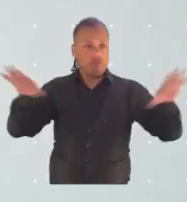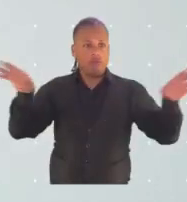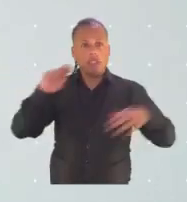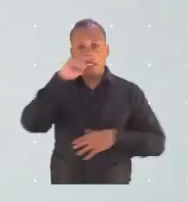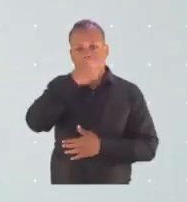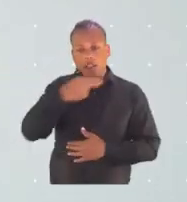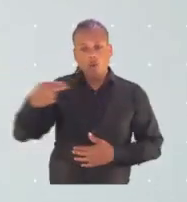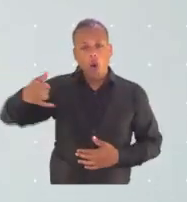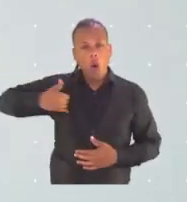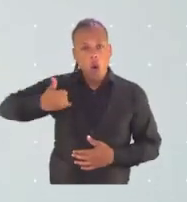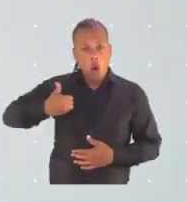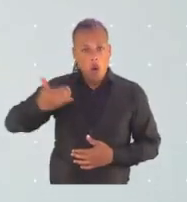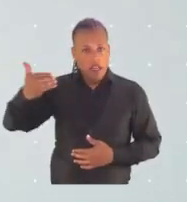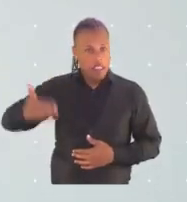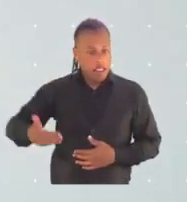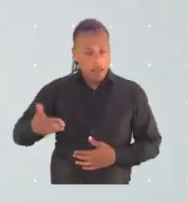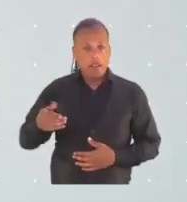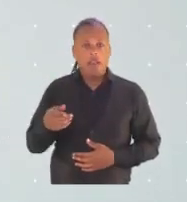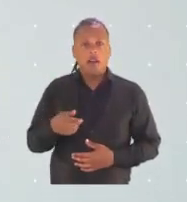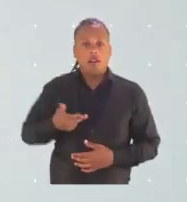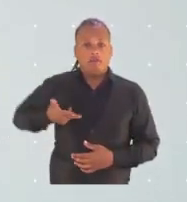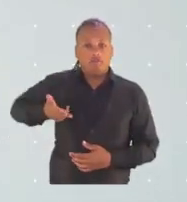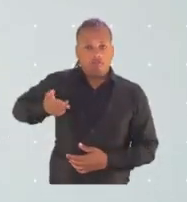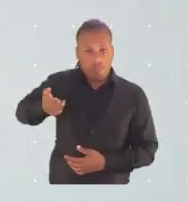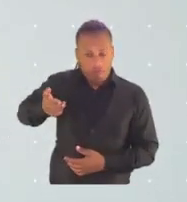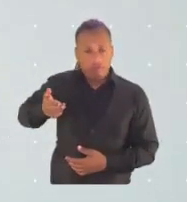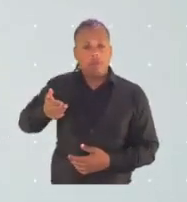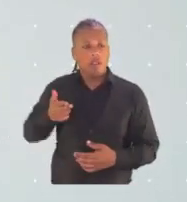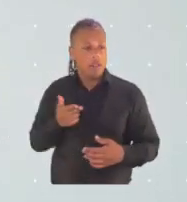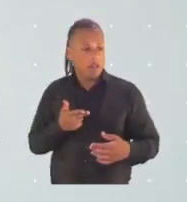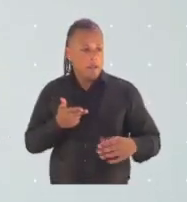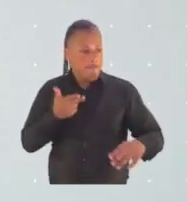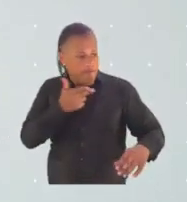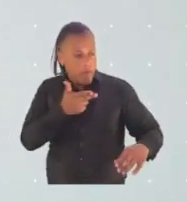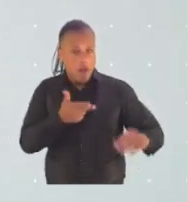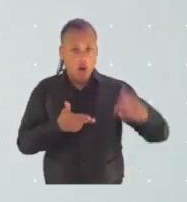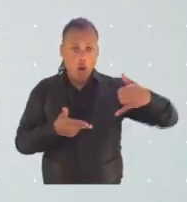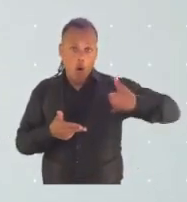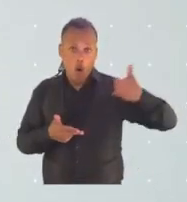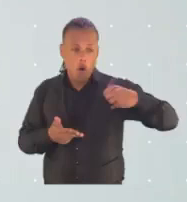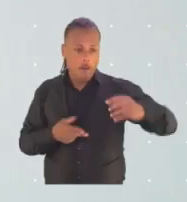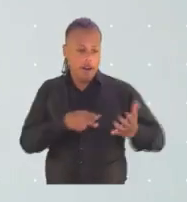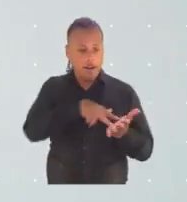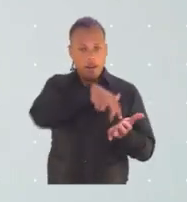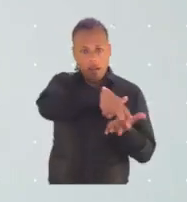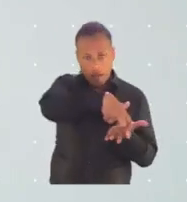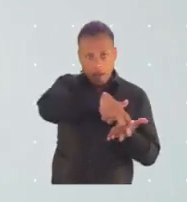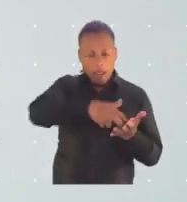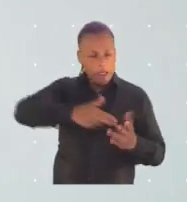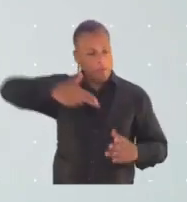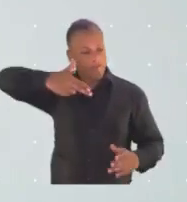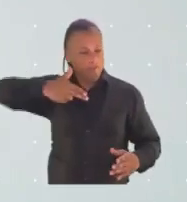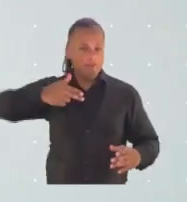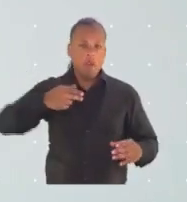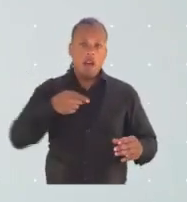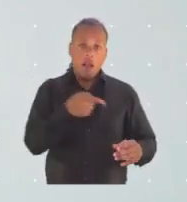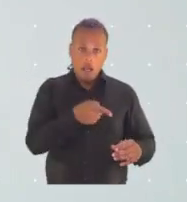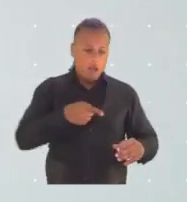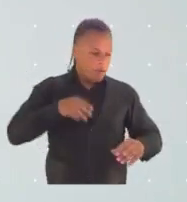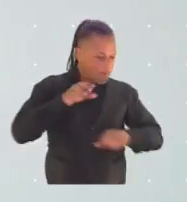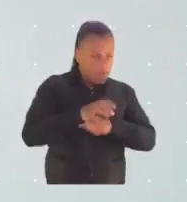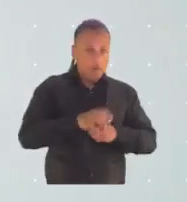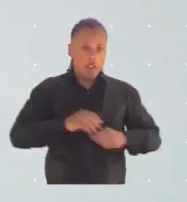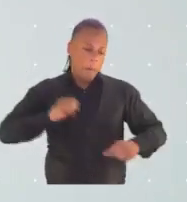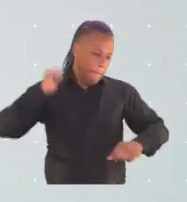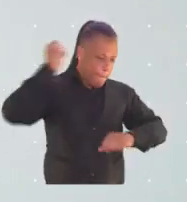con armas de fuego, estarían amenazando a otro joven que está de rodillas. Le pegan en varias oportunidades y le